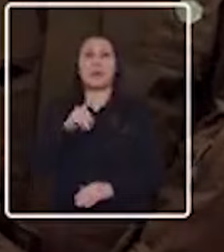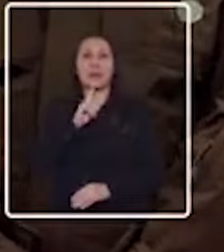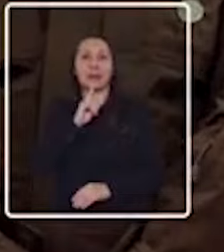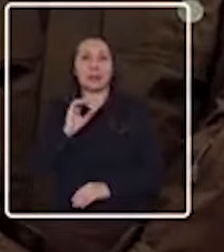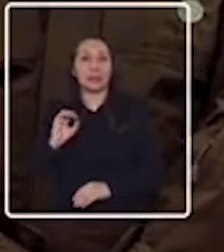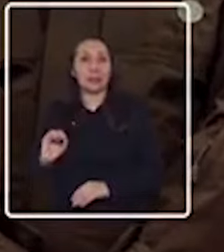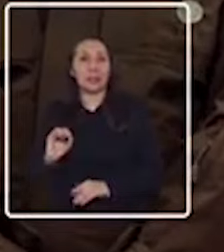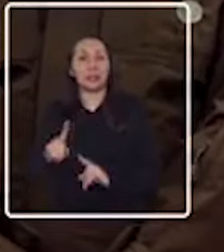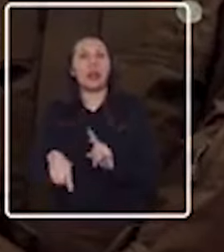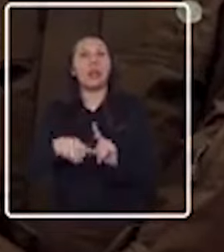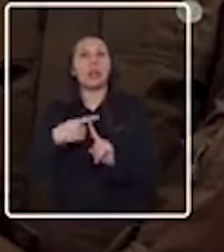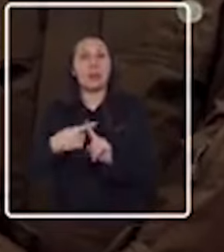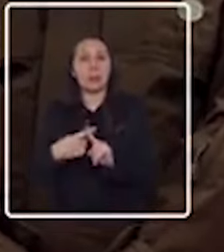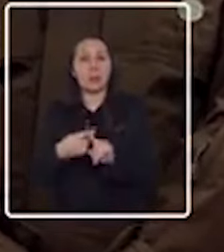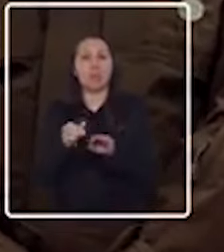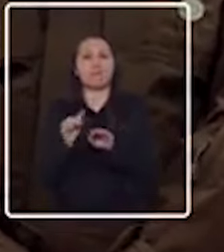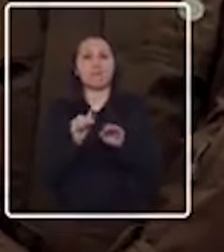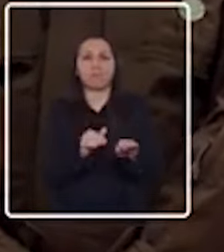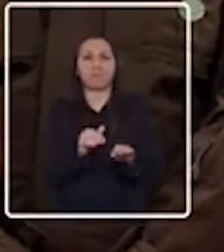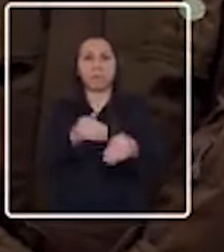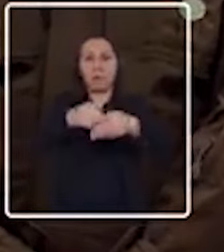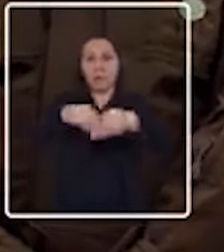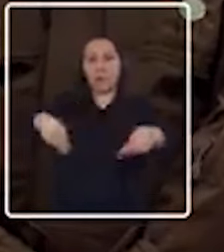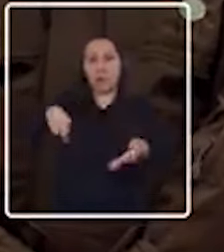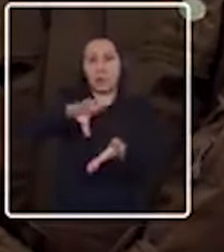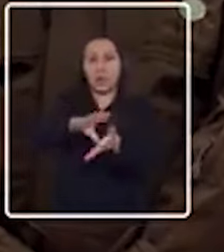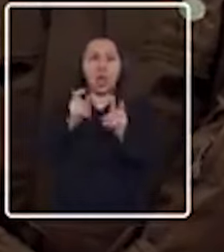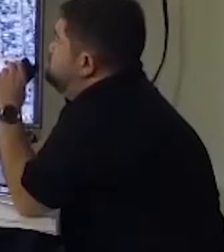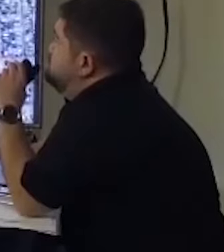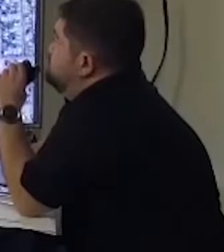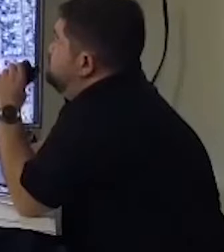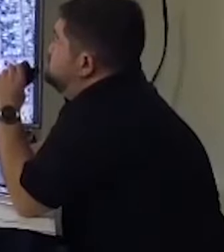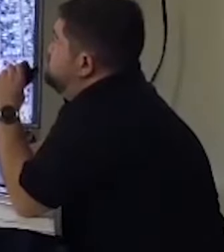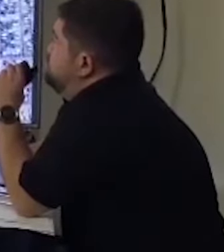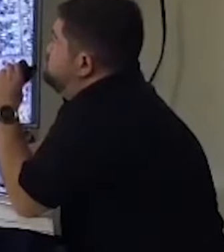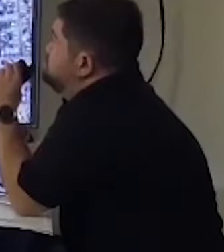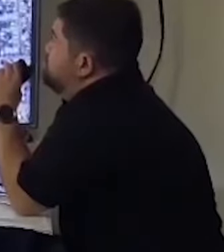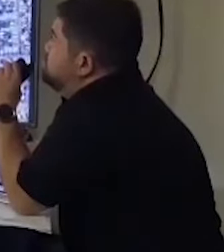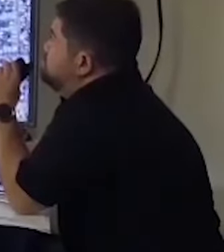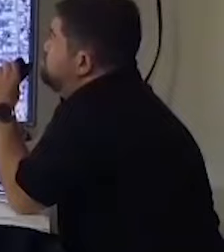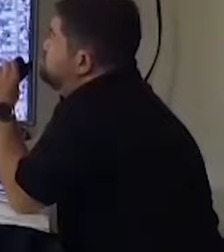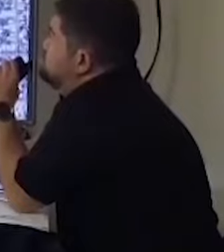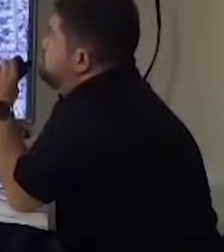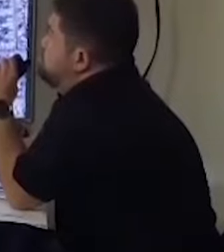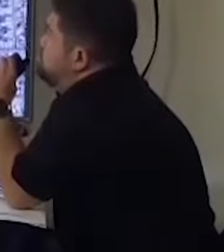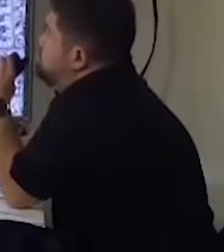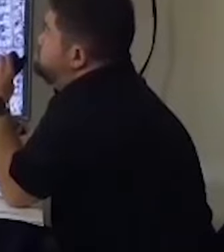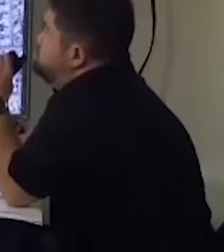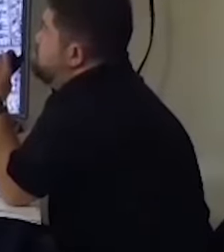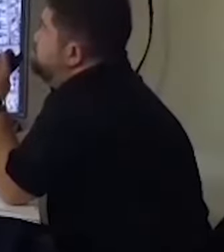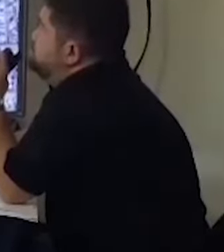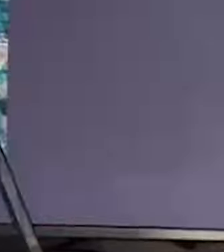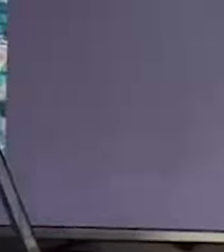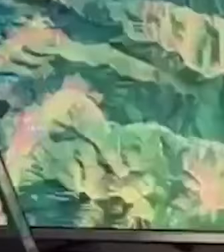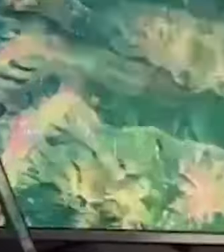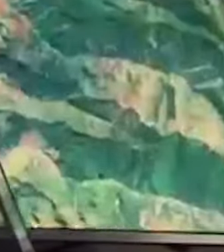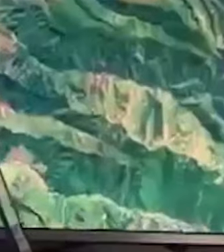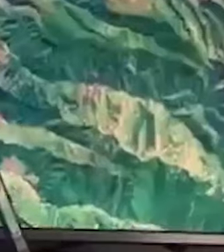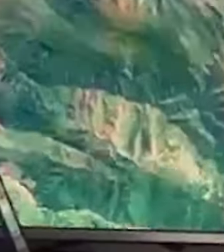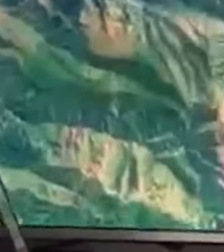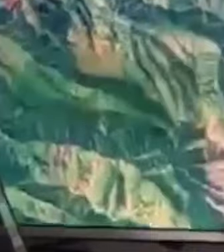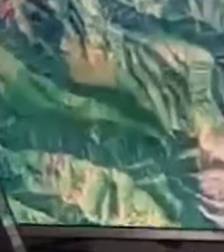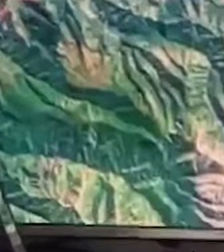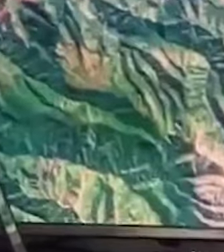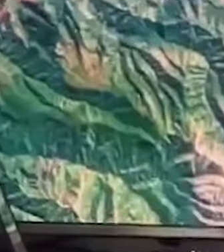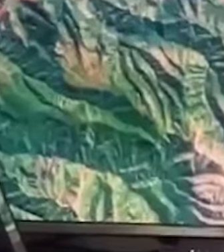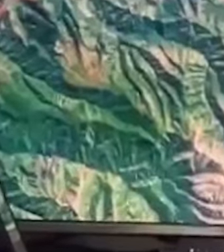eso vamos a sumar refuerzos en la frontera y de las fiscalizaciones de armas. La ministra señaló que se ha ratificado la necesidad de acelerar una